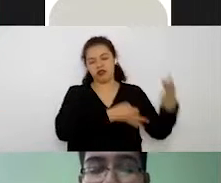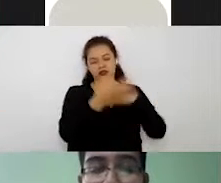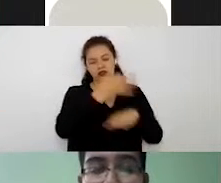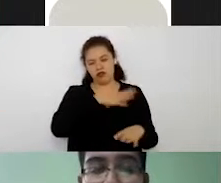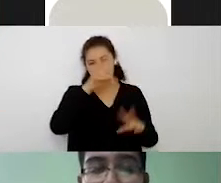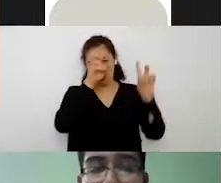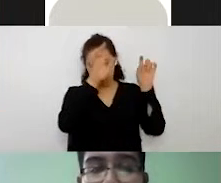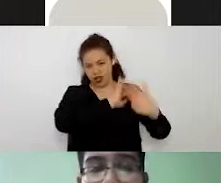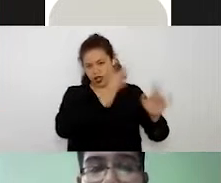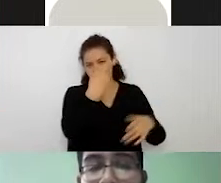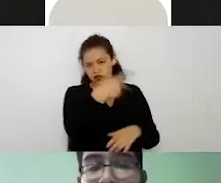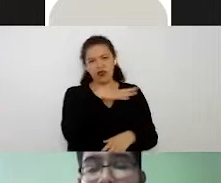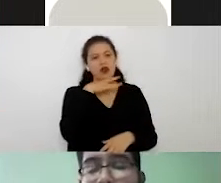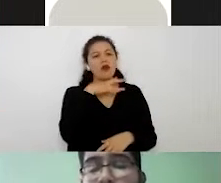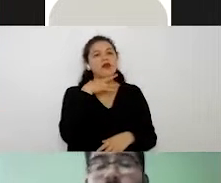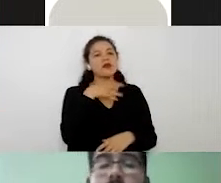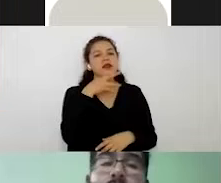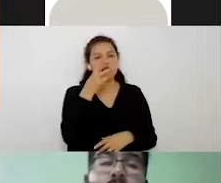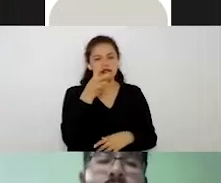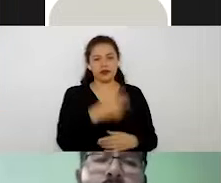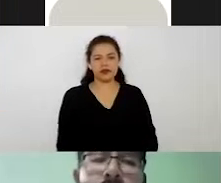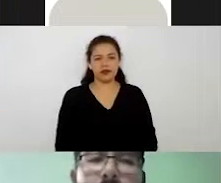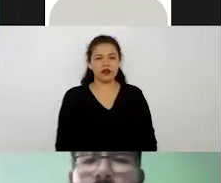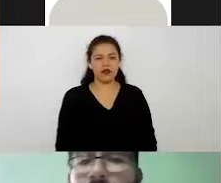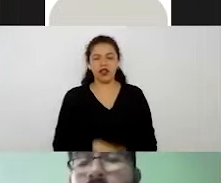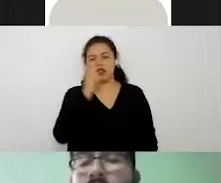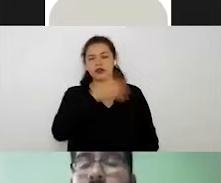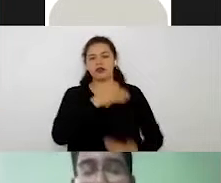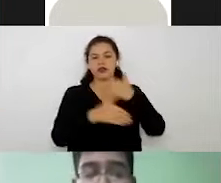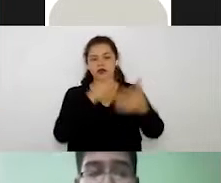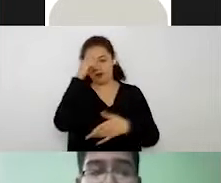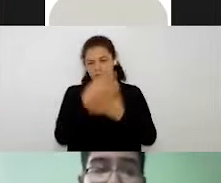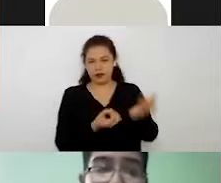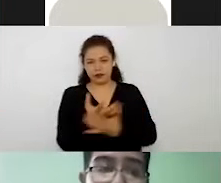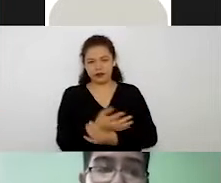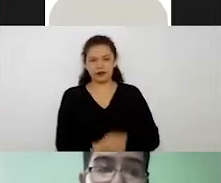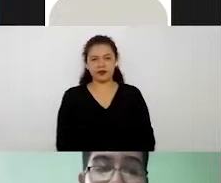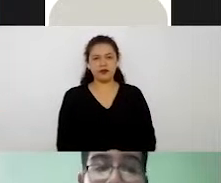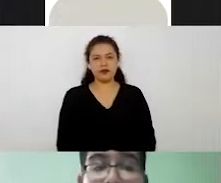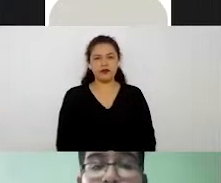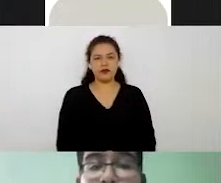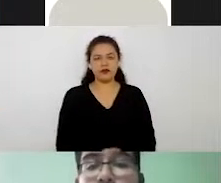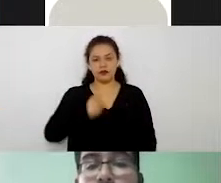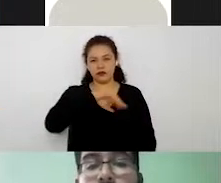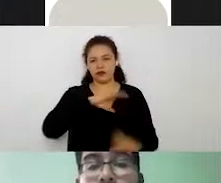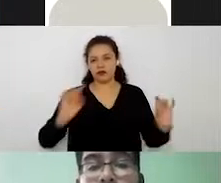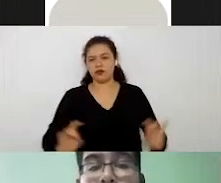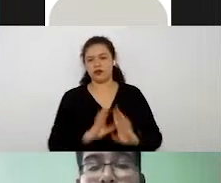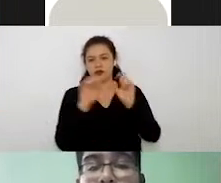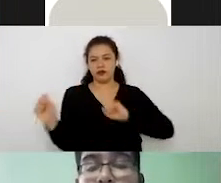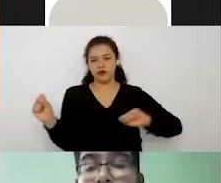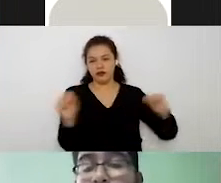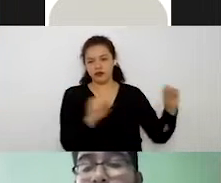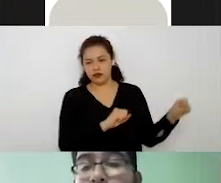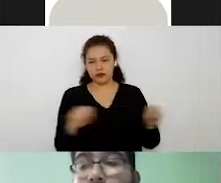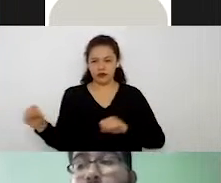aspecto. Digamos también lo que fue el procedimiento de evacuación. Estábamos diciendo que en caso de un sismo,